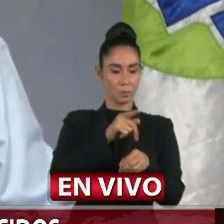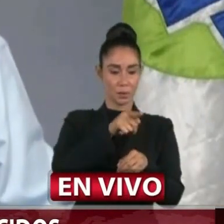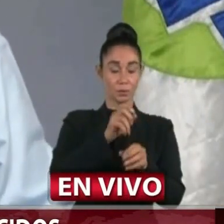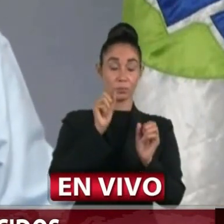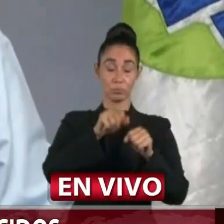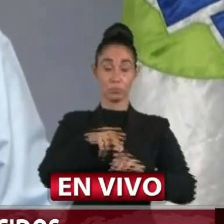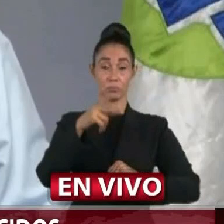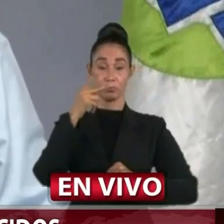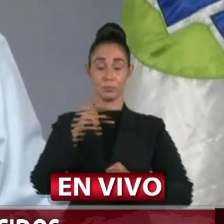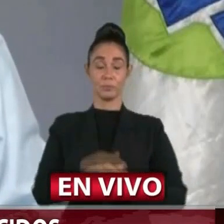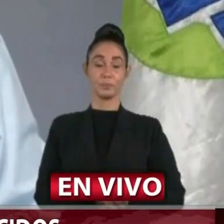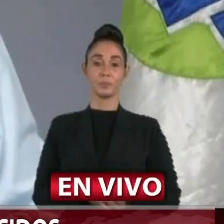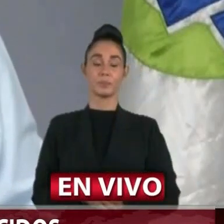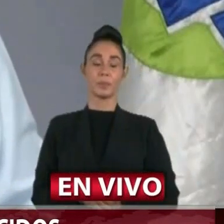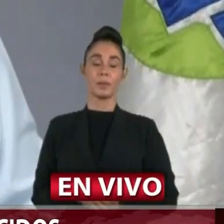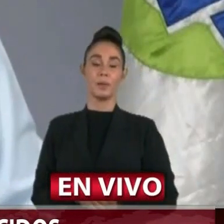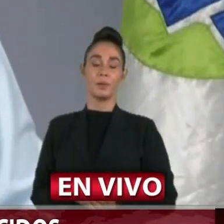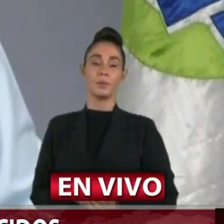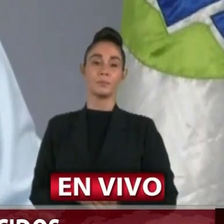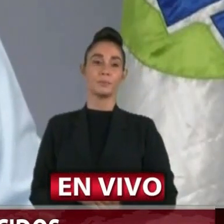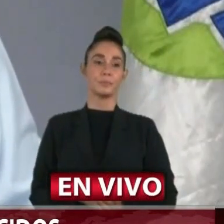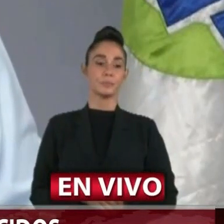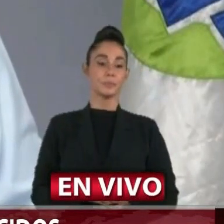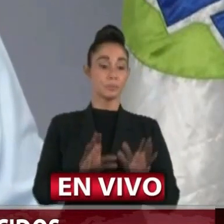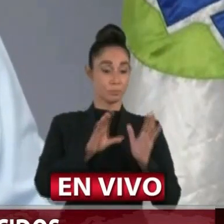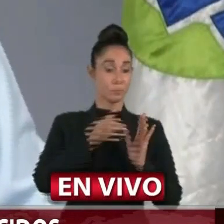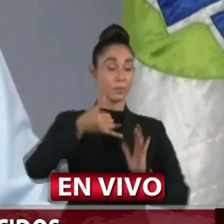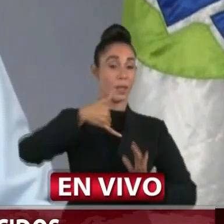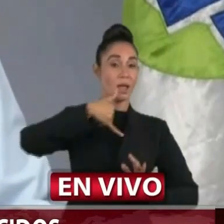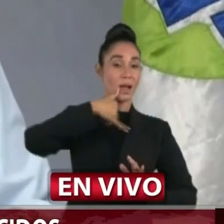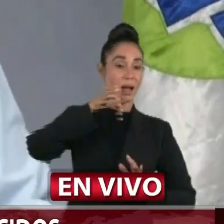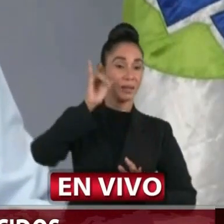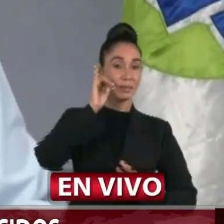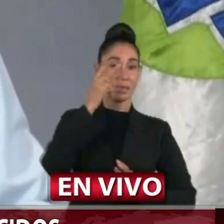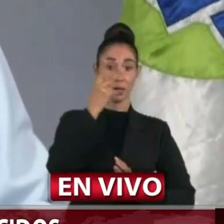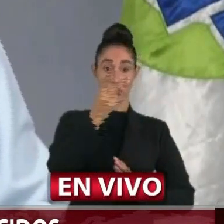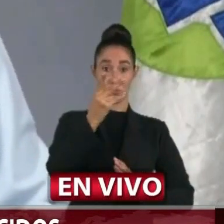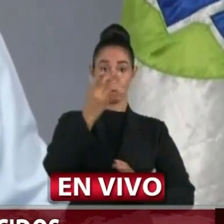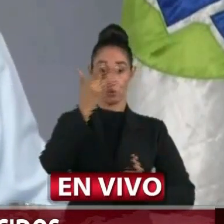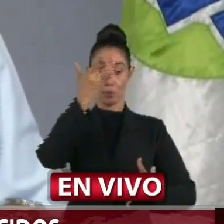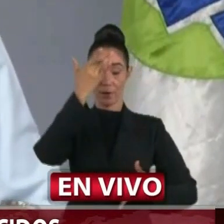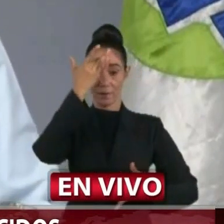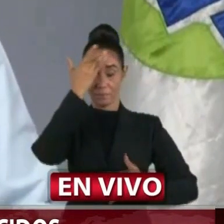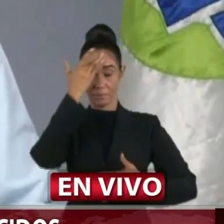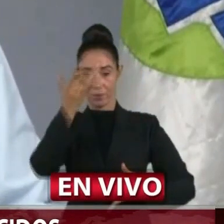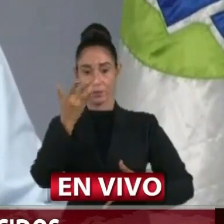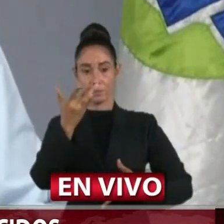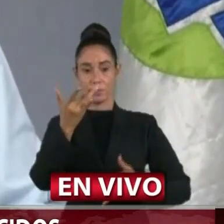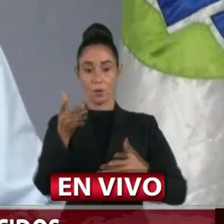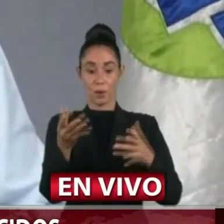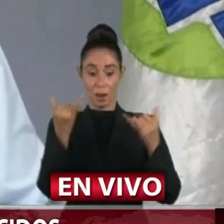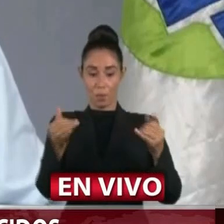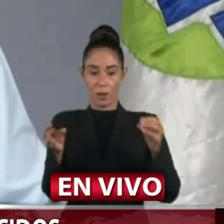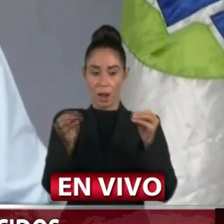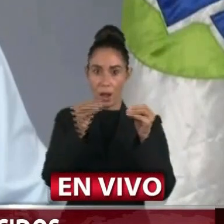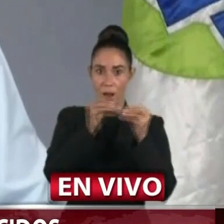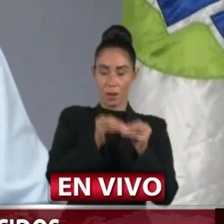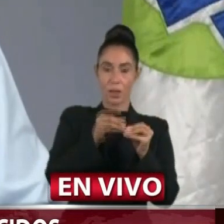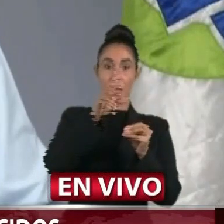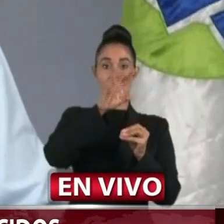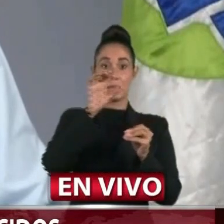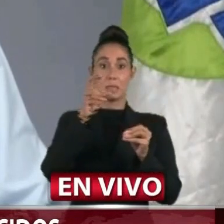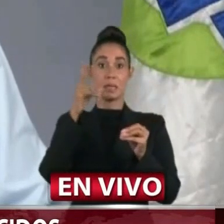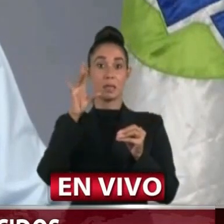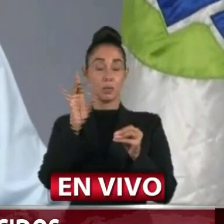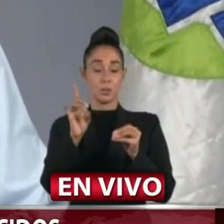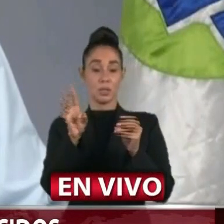usted puede ver que ayer se reportan dos casos y tienen 107 acumulados, y la tasa de positividad